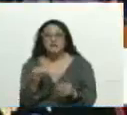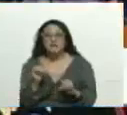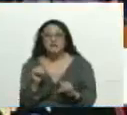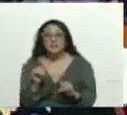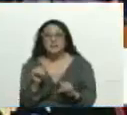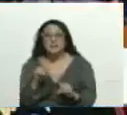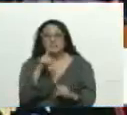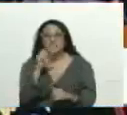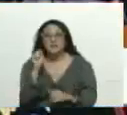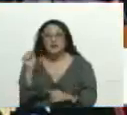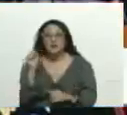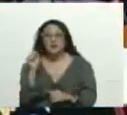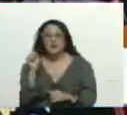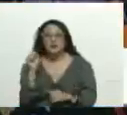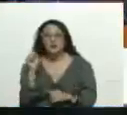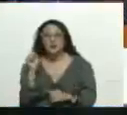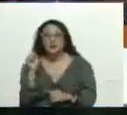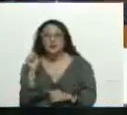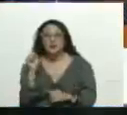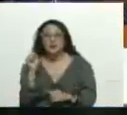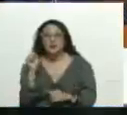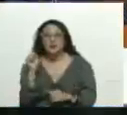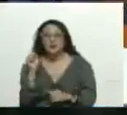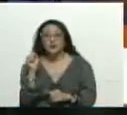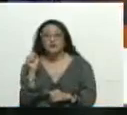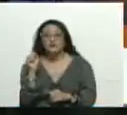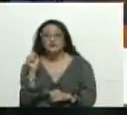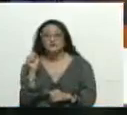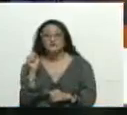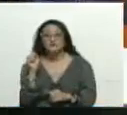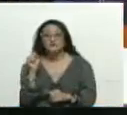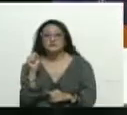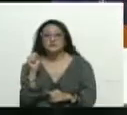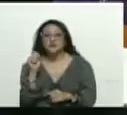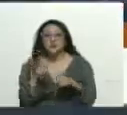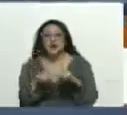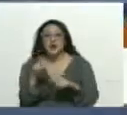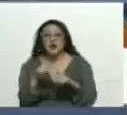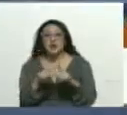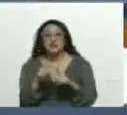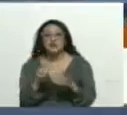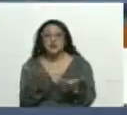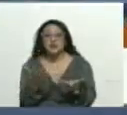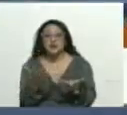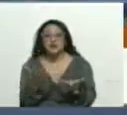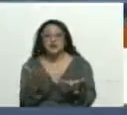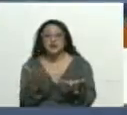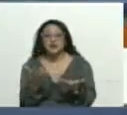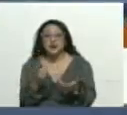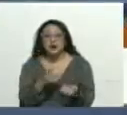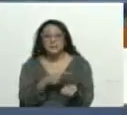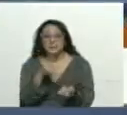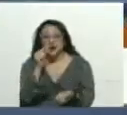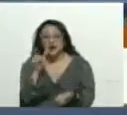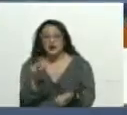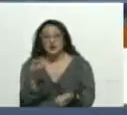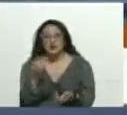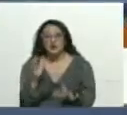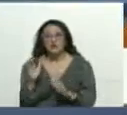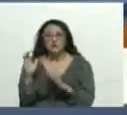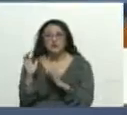Nicolás Nicolás lo que ha tenido que cargar este hermano camarada en sus